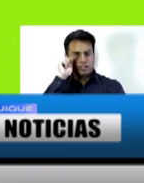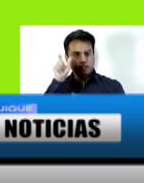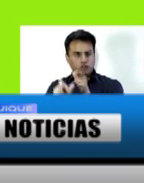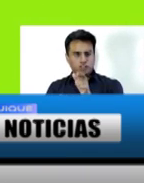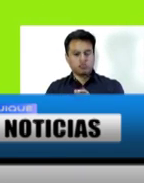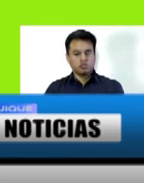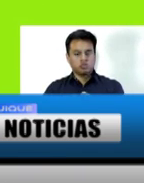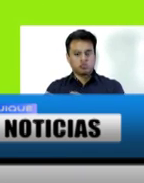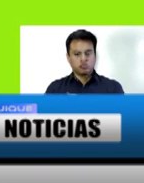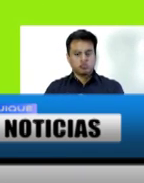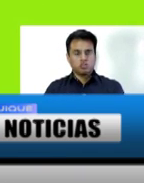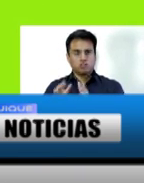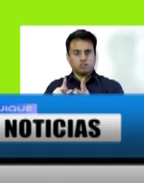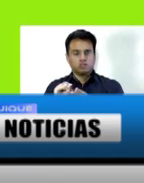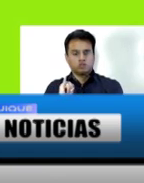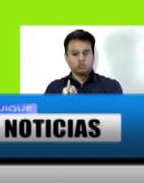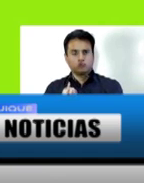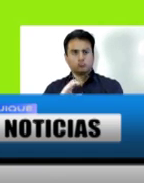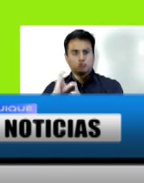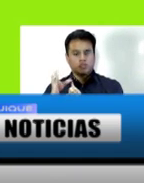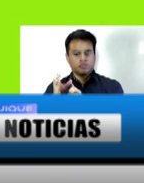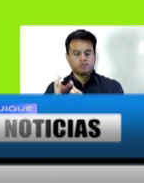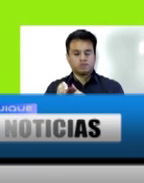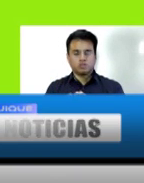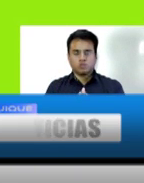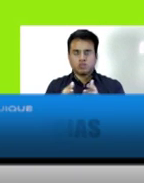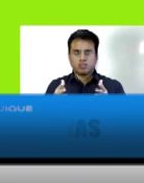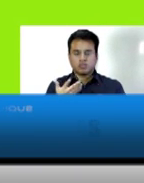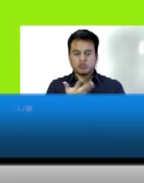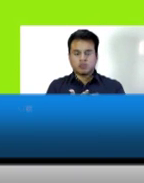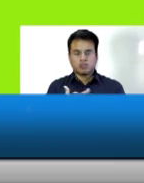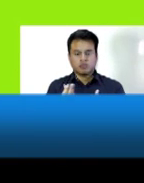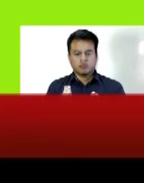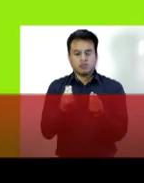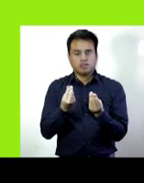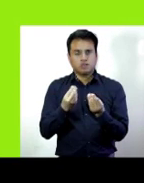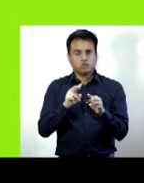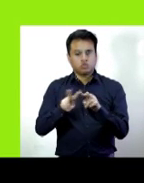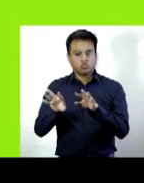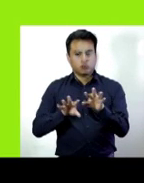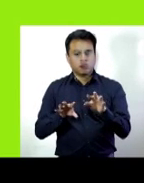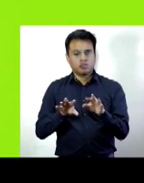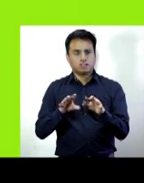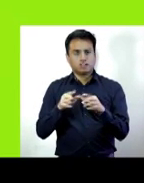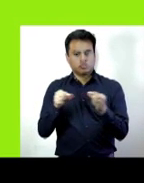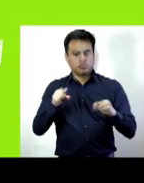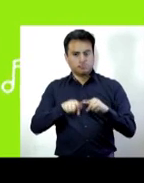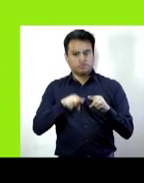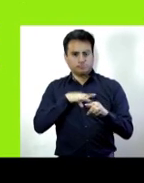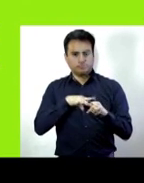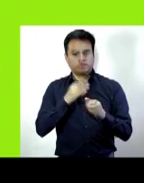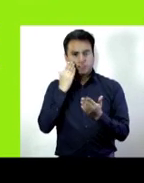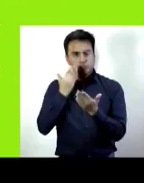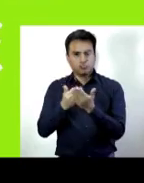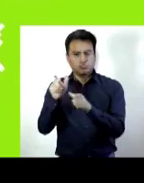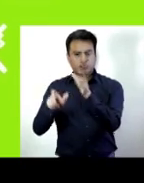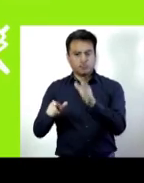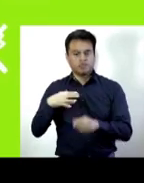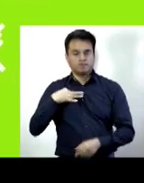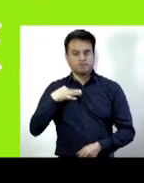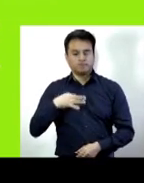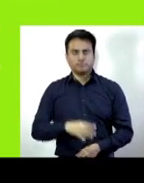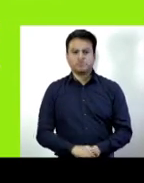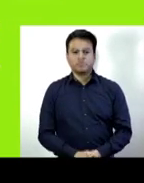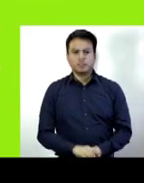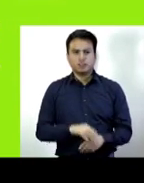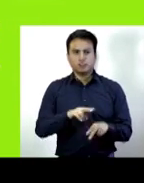9 de septiembre y culminará el 30 de noviembre con la entrega de diplomas de participación. El Consejo de la Cultura y las Artes está desarrollando